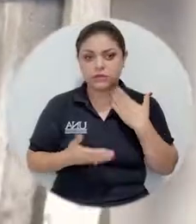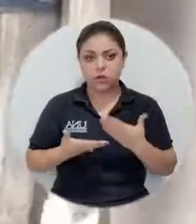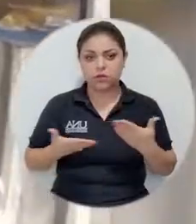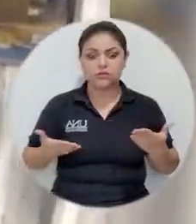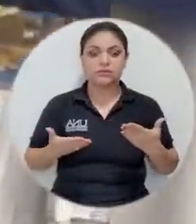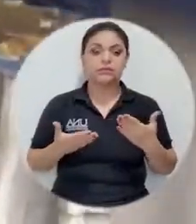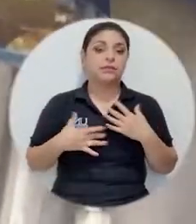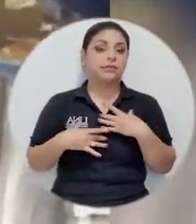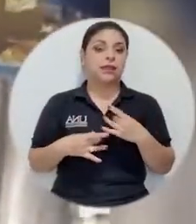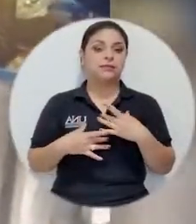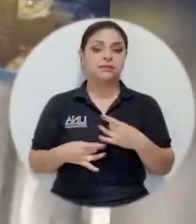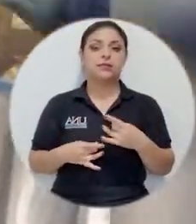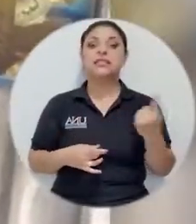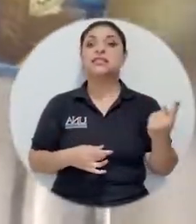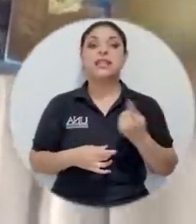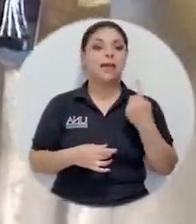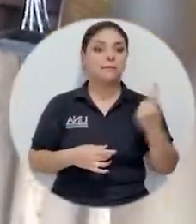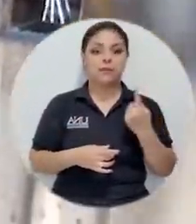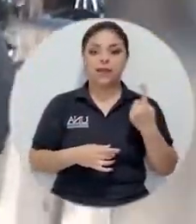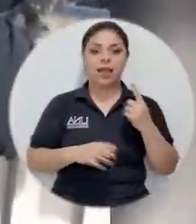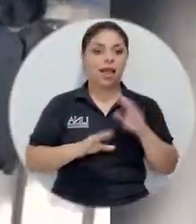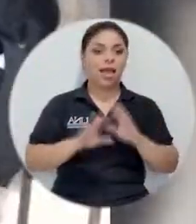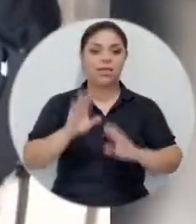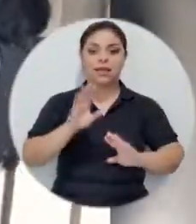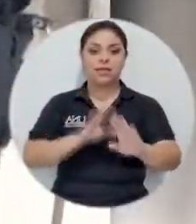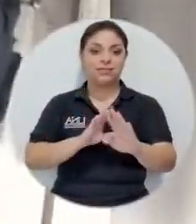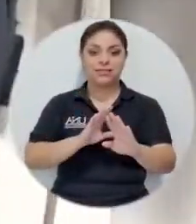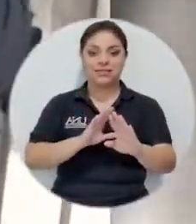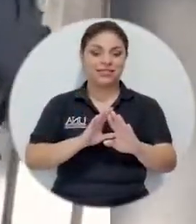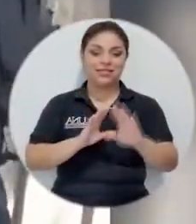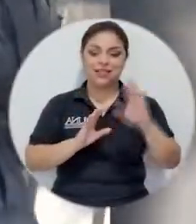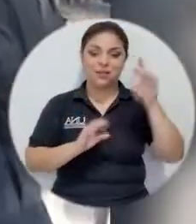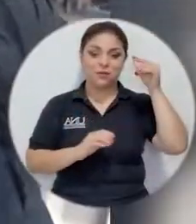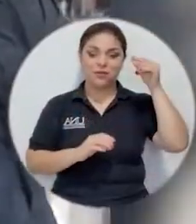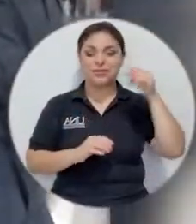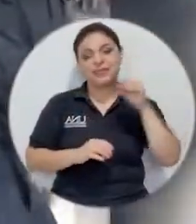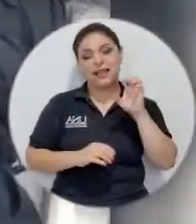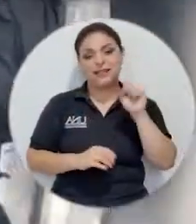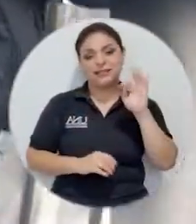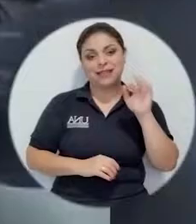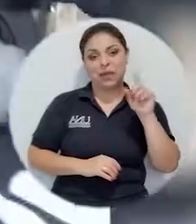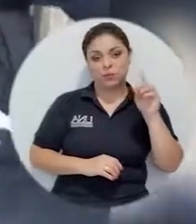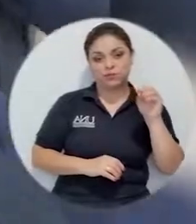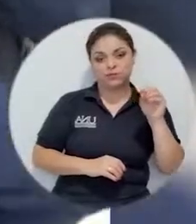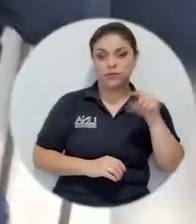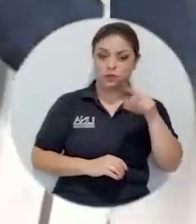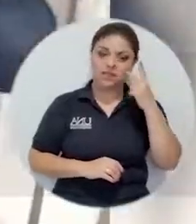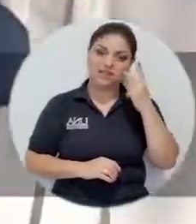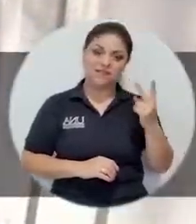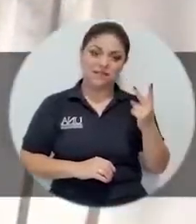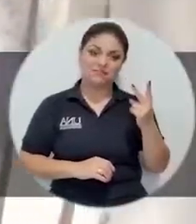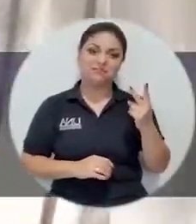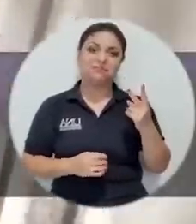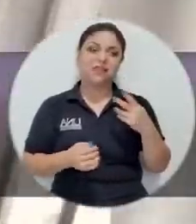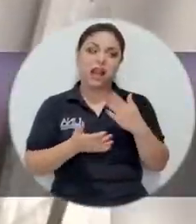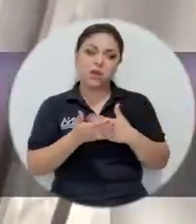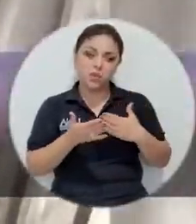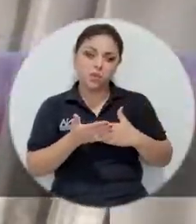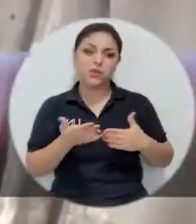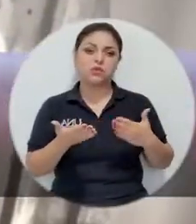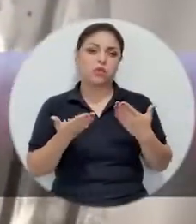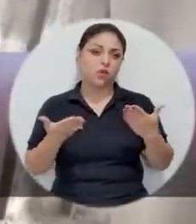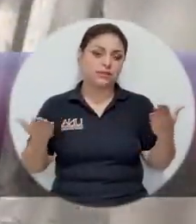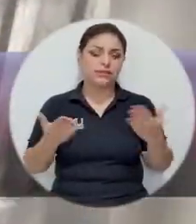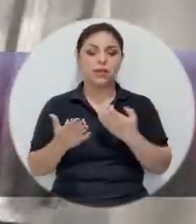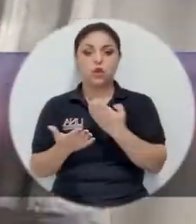otros intereses de otra naturaleza, siempre van adelante del Estado. Entonces uno siempre va a encontrar que en las diversas facetas de la vida social, en